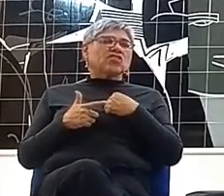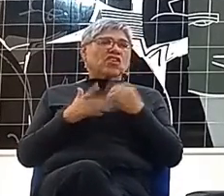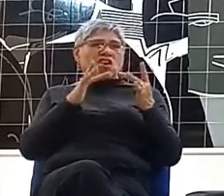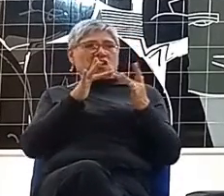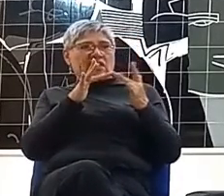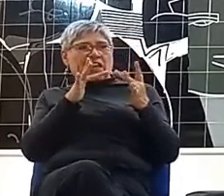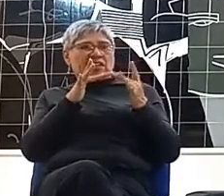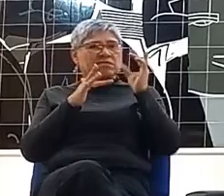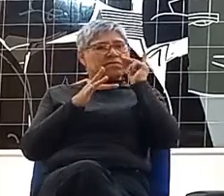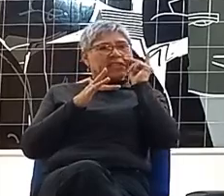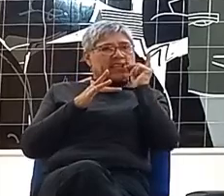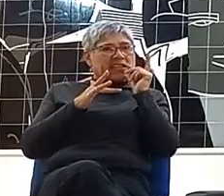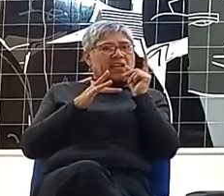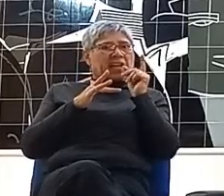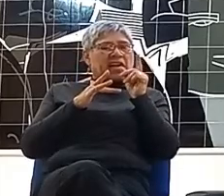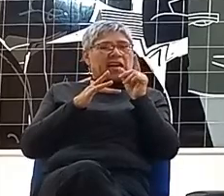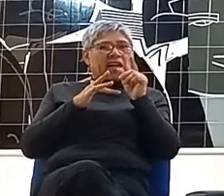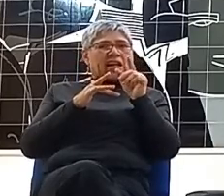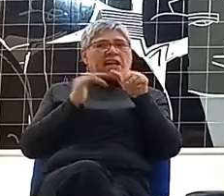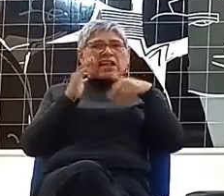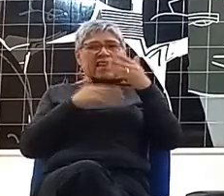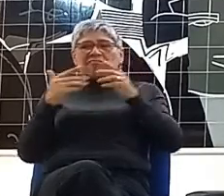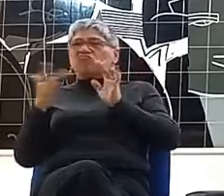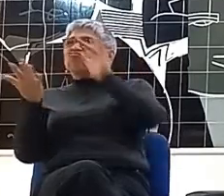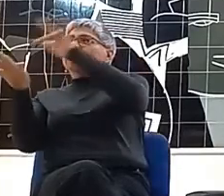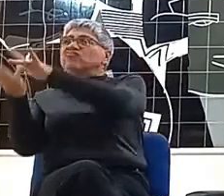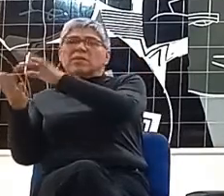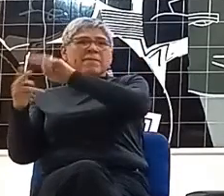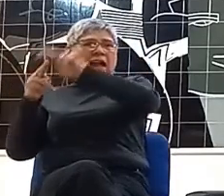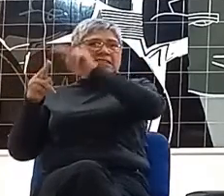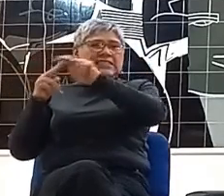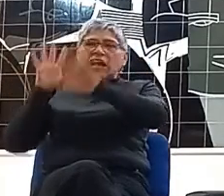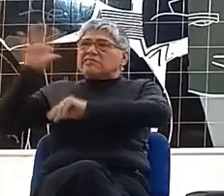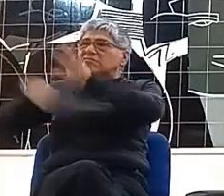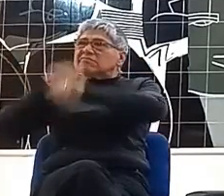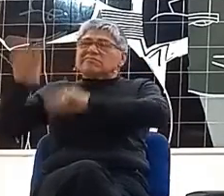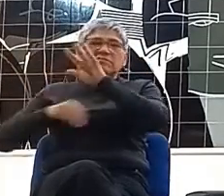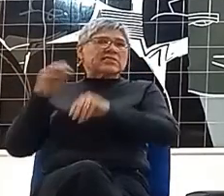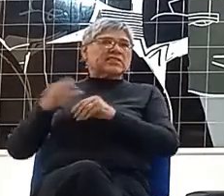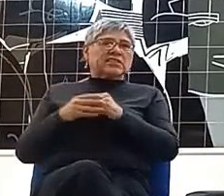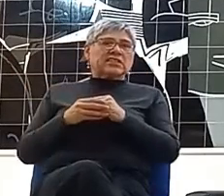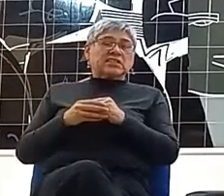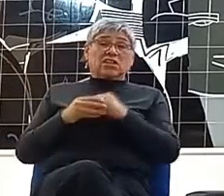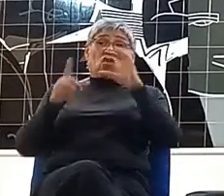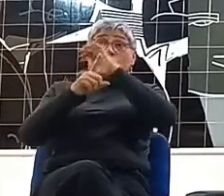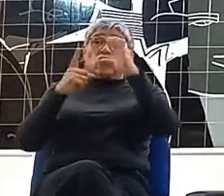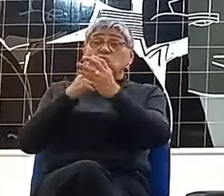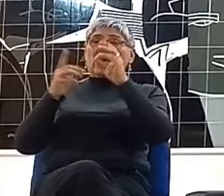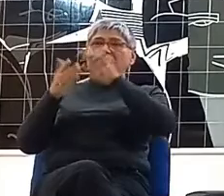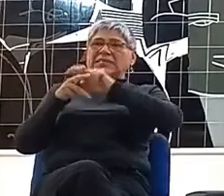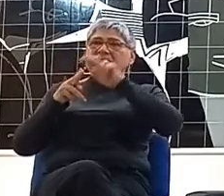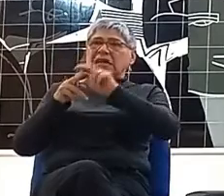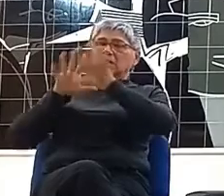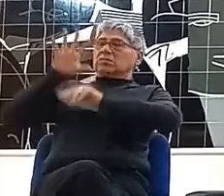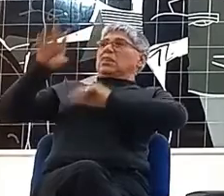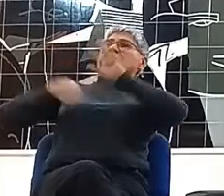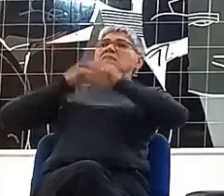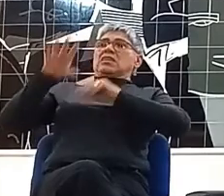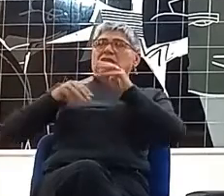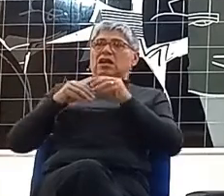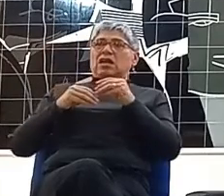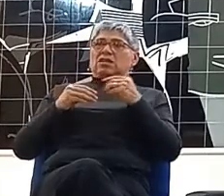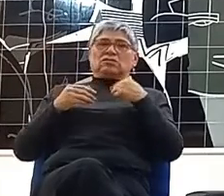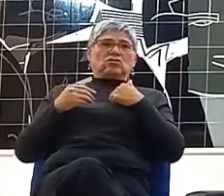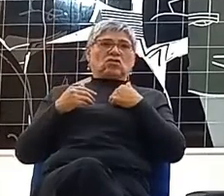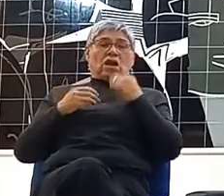con Pereira y luego con esa llegada a Manizales y la experiencia del mundo cultural de Manizales, me encuentro ya en